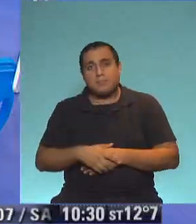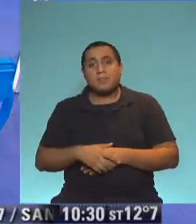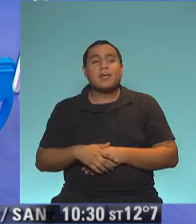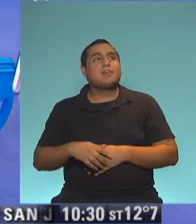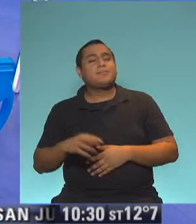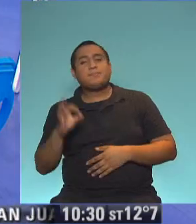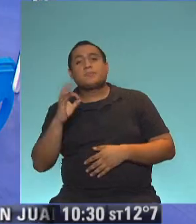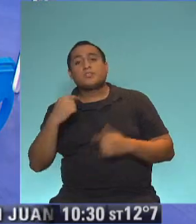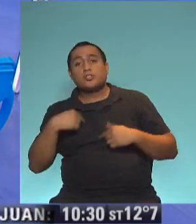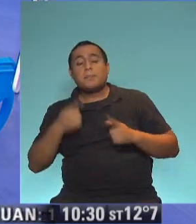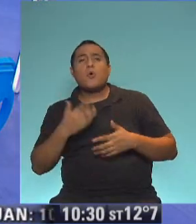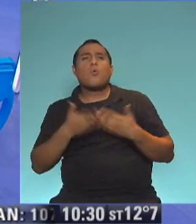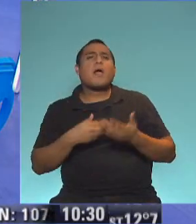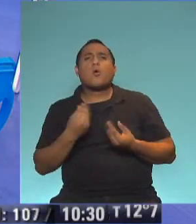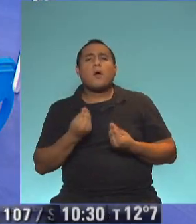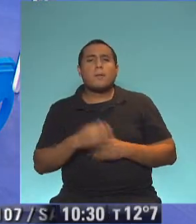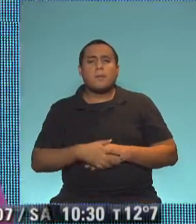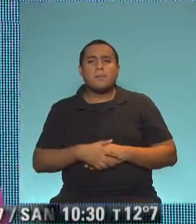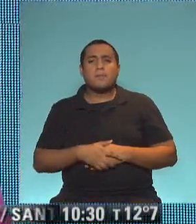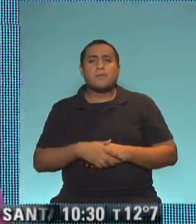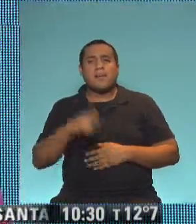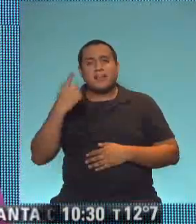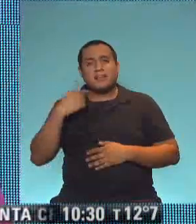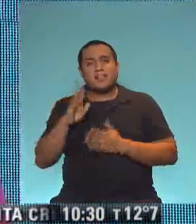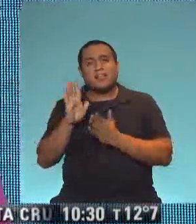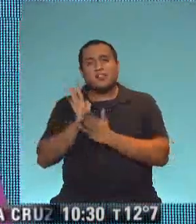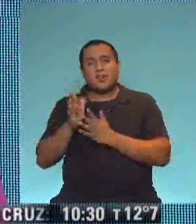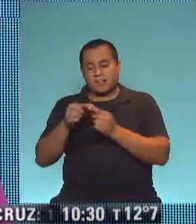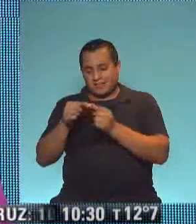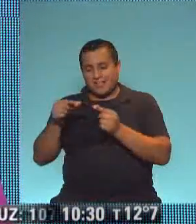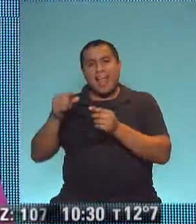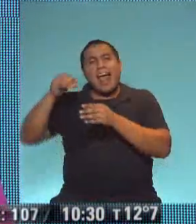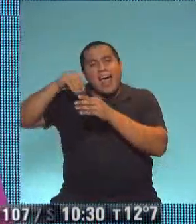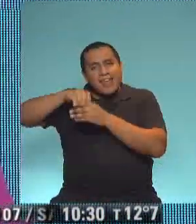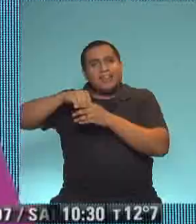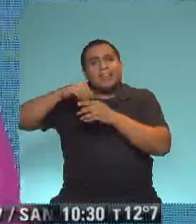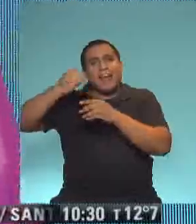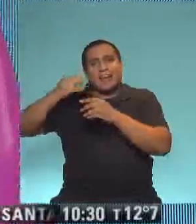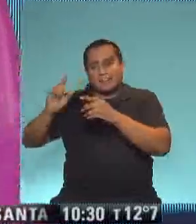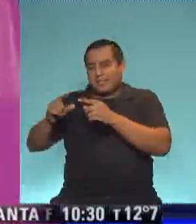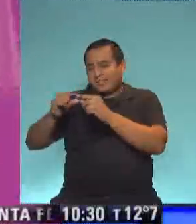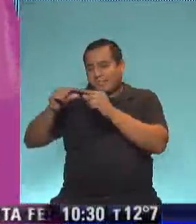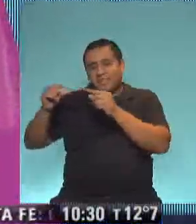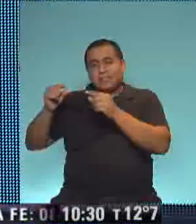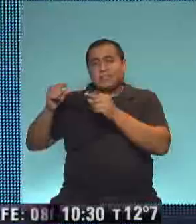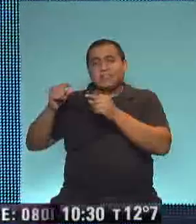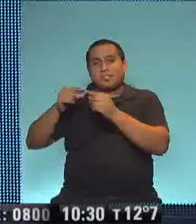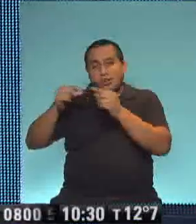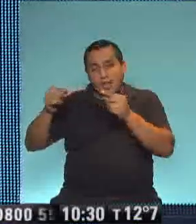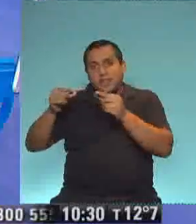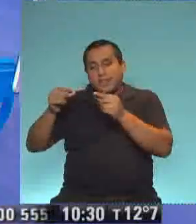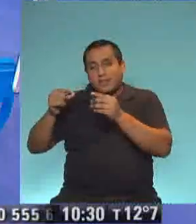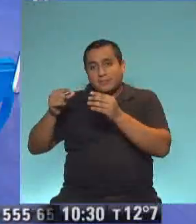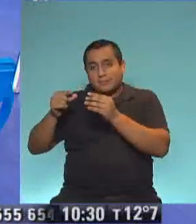con los... había unos chocolatines que venían con muñequitos chiquititos. Uy, ¡ay! Sí. Marca. Como el